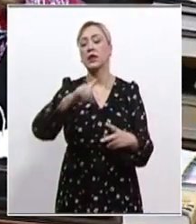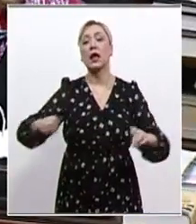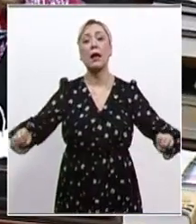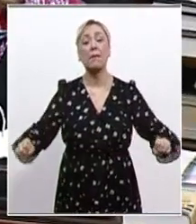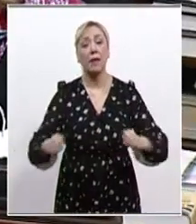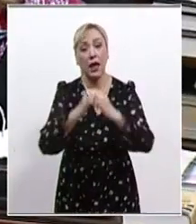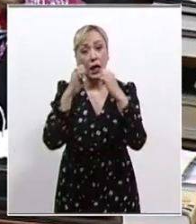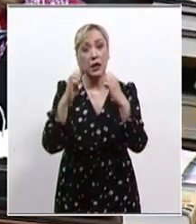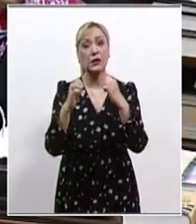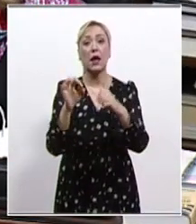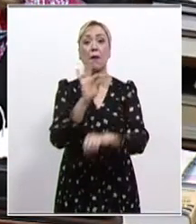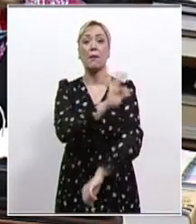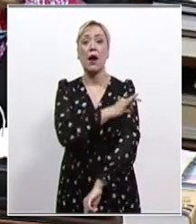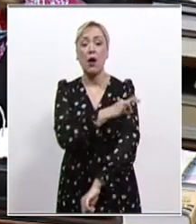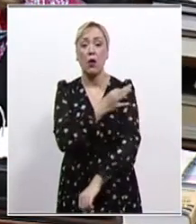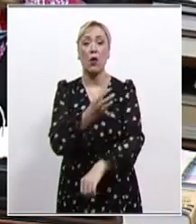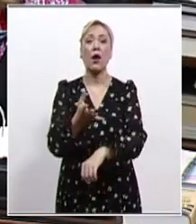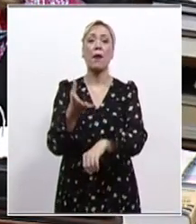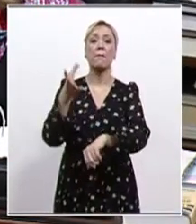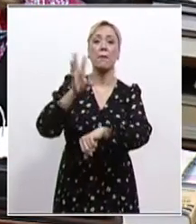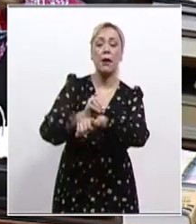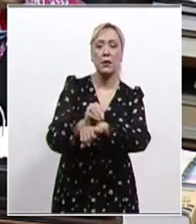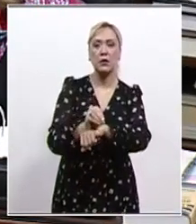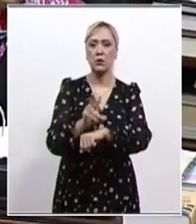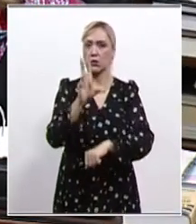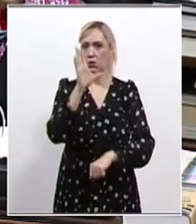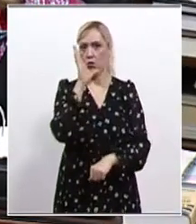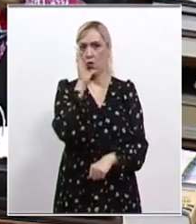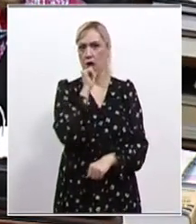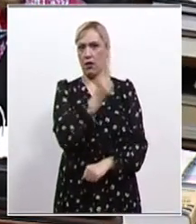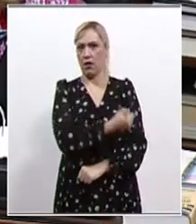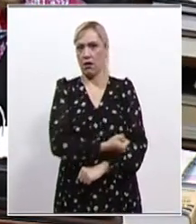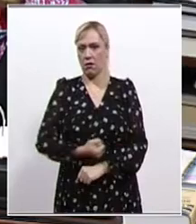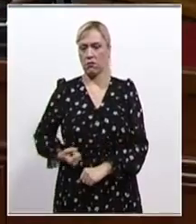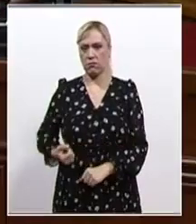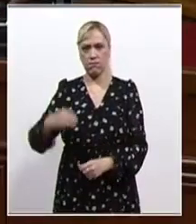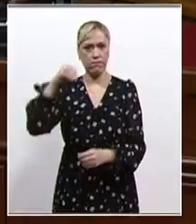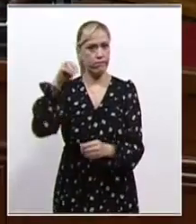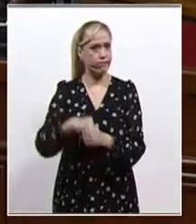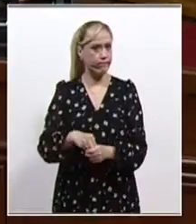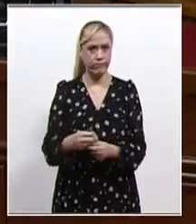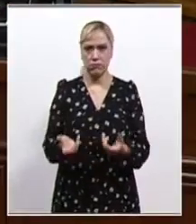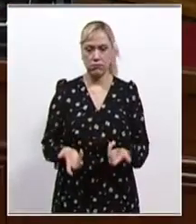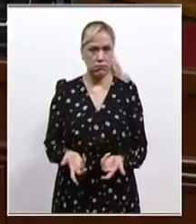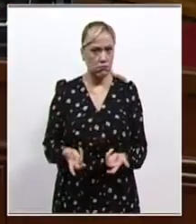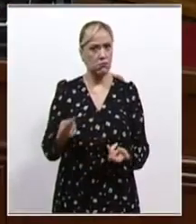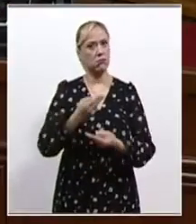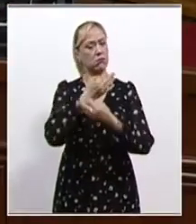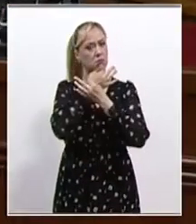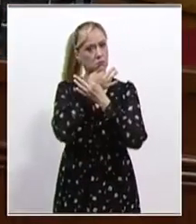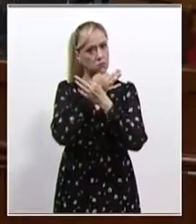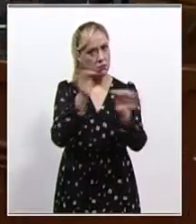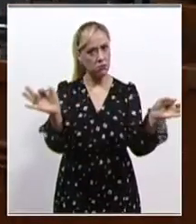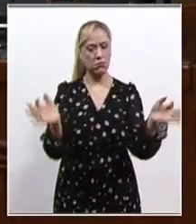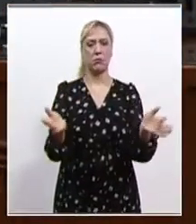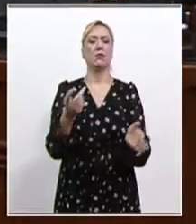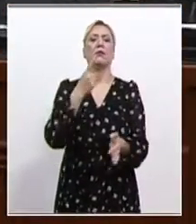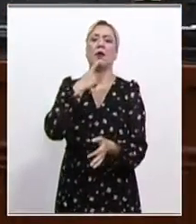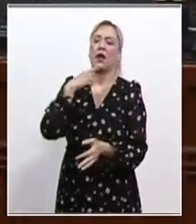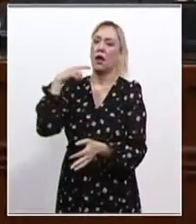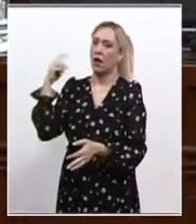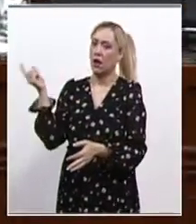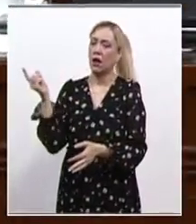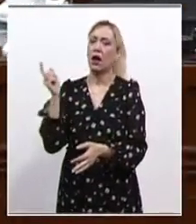autorizaciones correspondientes no deben reservarse por motivos de seguridad nacional, por lo cual confirmó